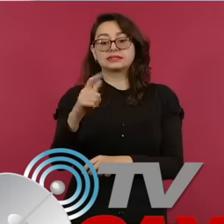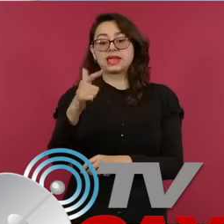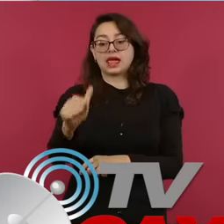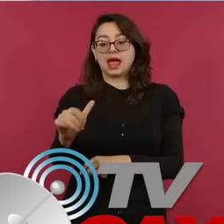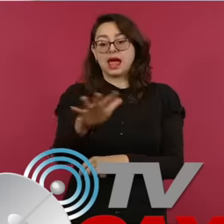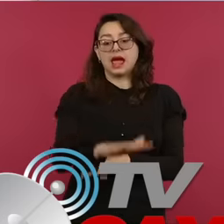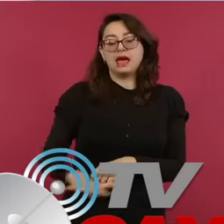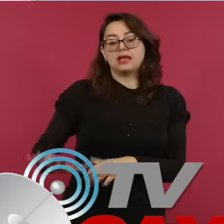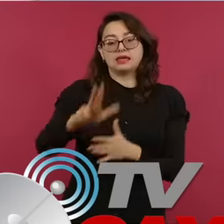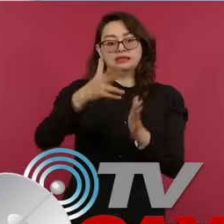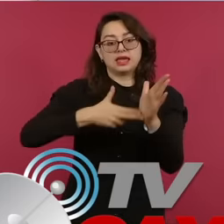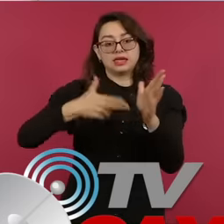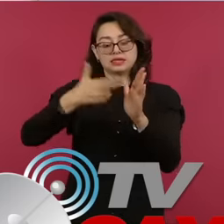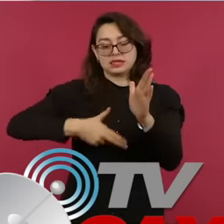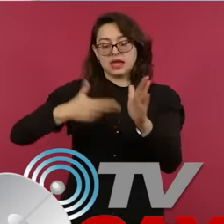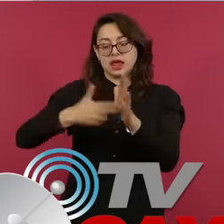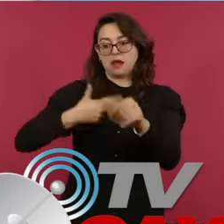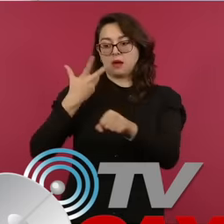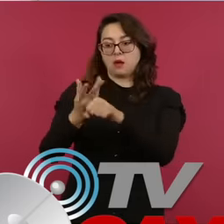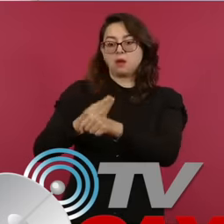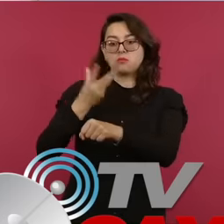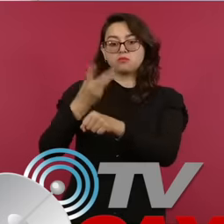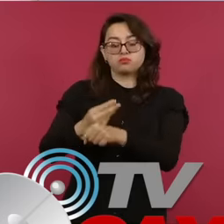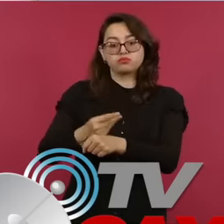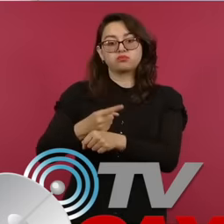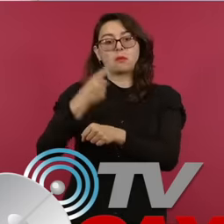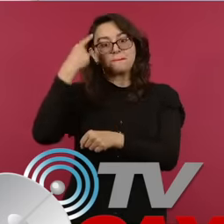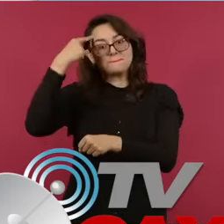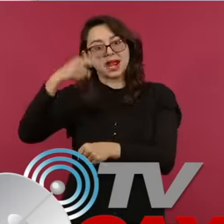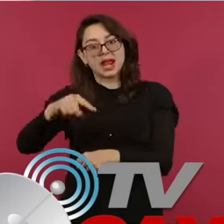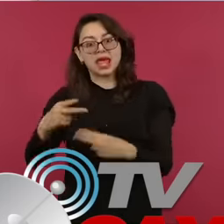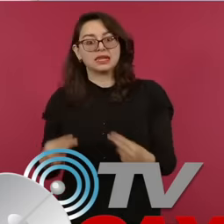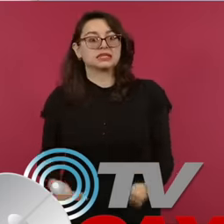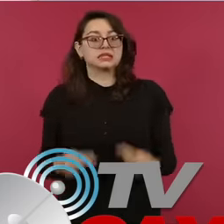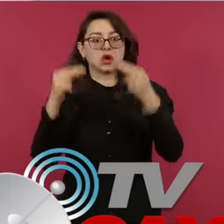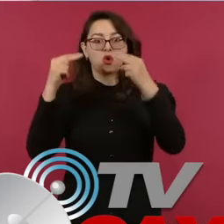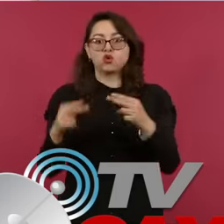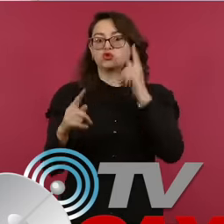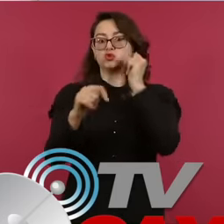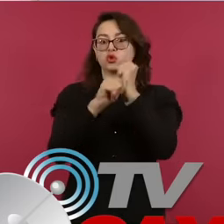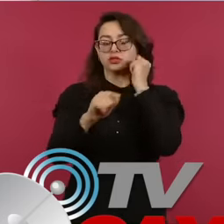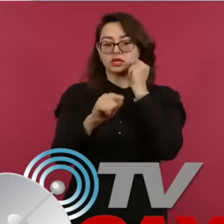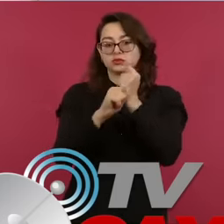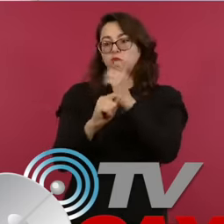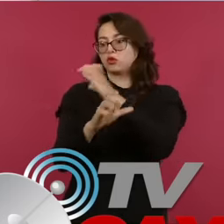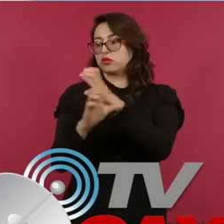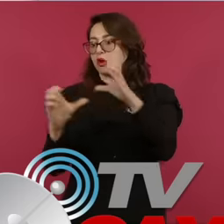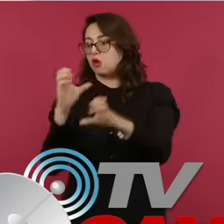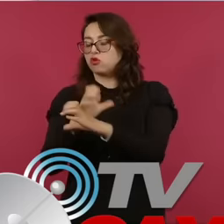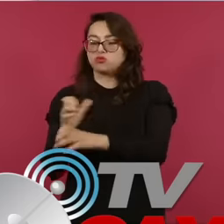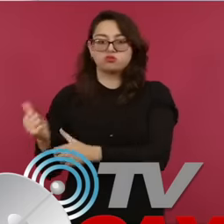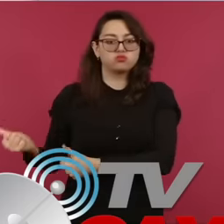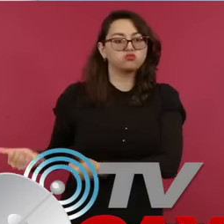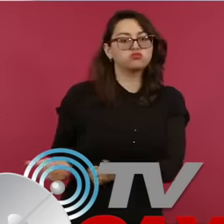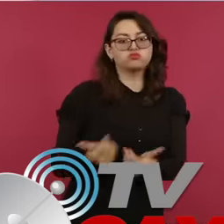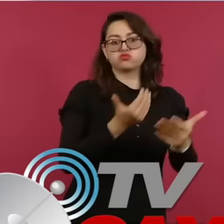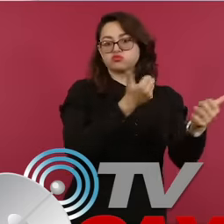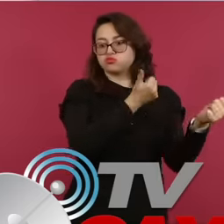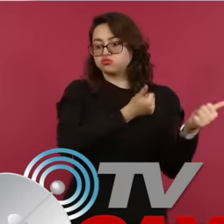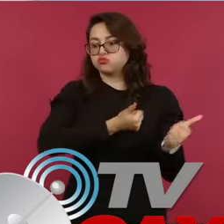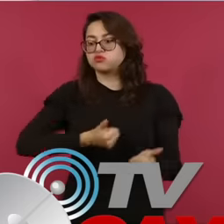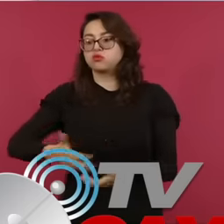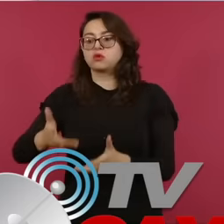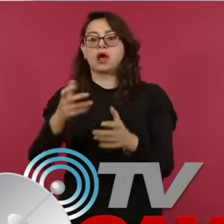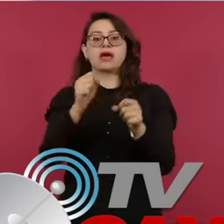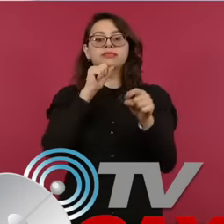permitir impulsar el desarrollo económico de esta región mediante el transporte de combustibles, fundamentalmente Petróleos